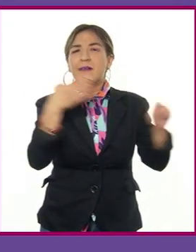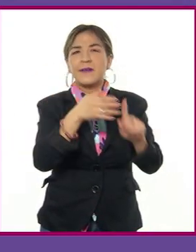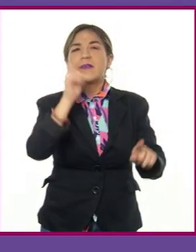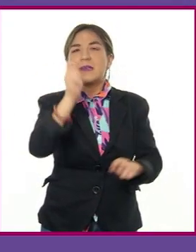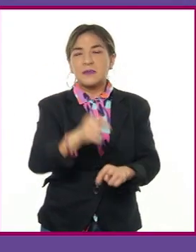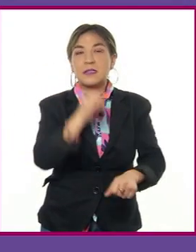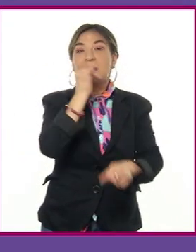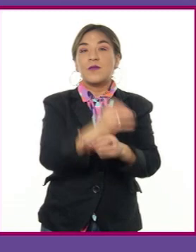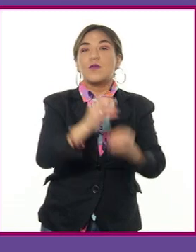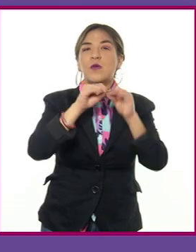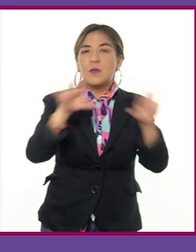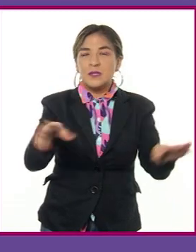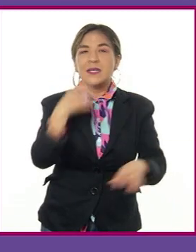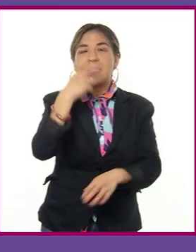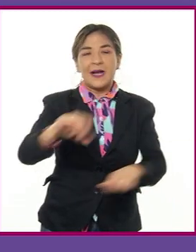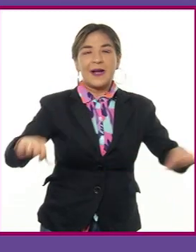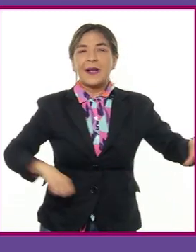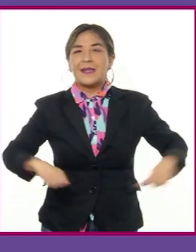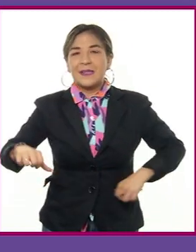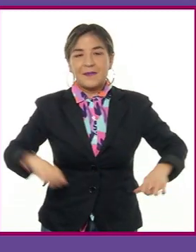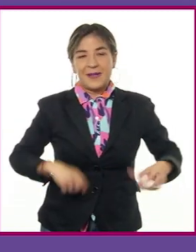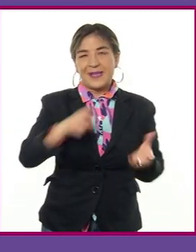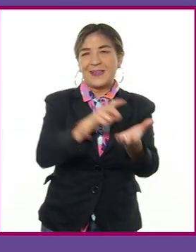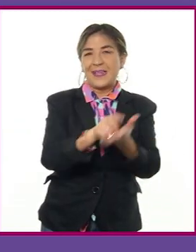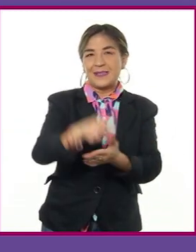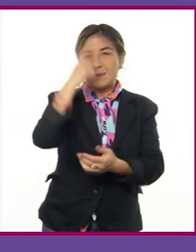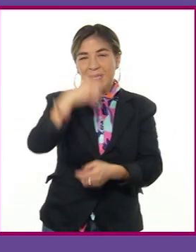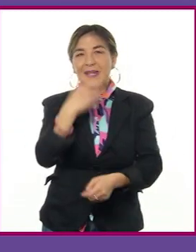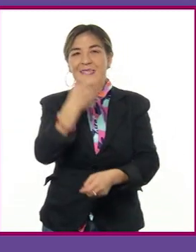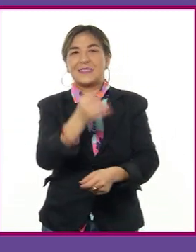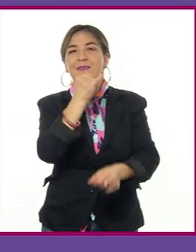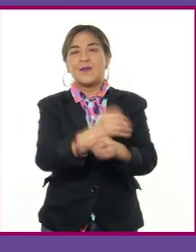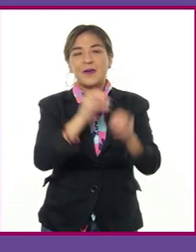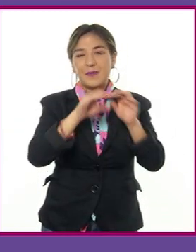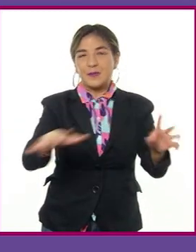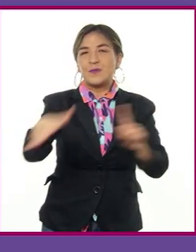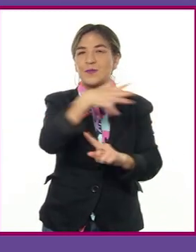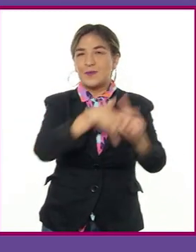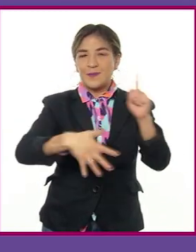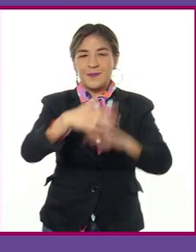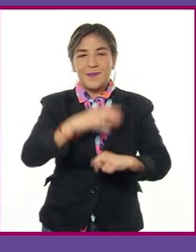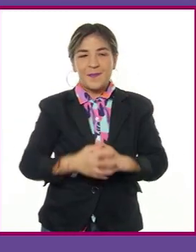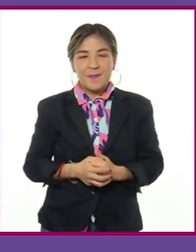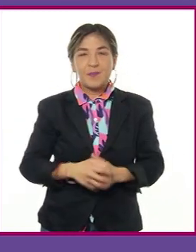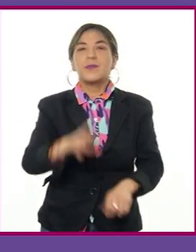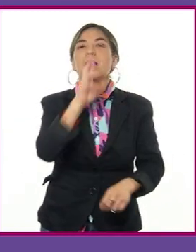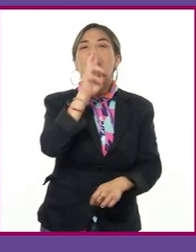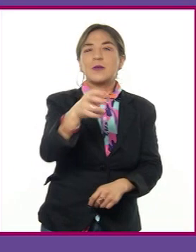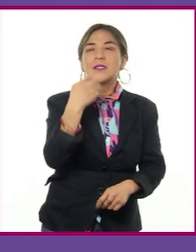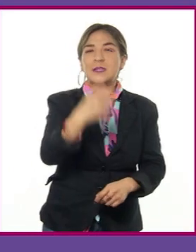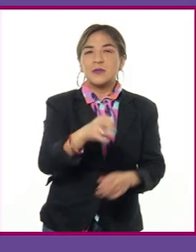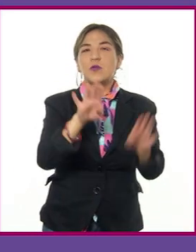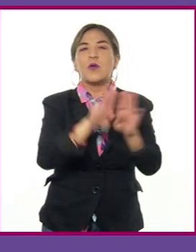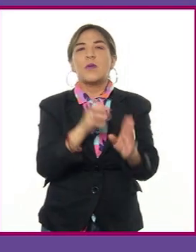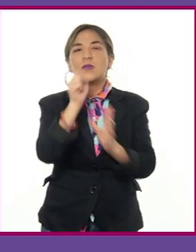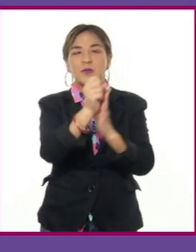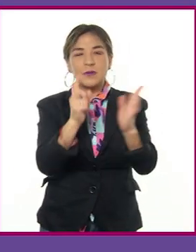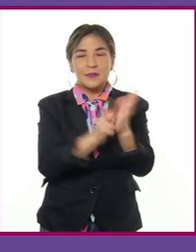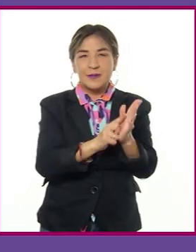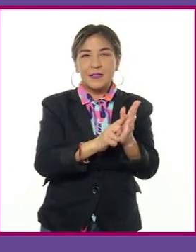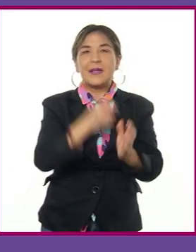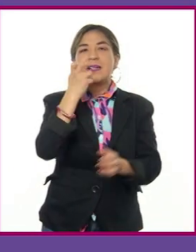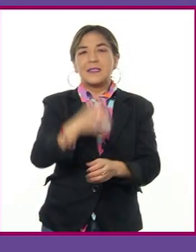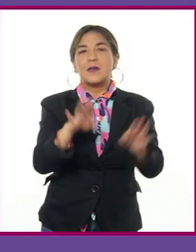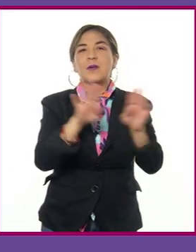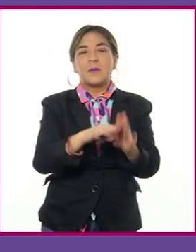y difundir el ejercicio del derecho al acceso a la información pública, resolver solicitudes de información de